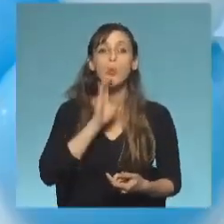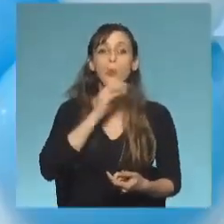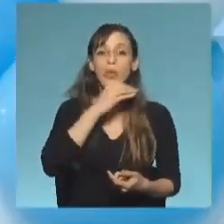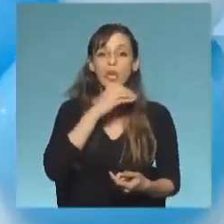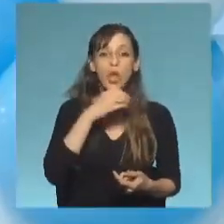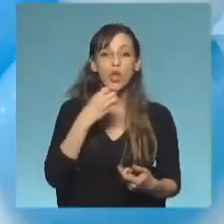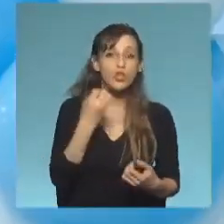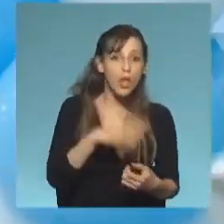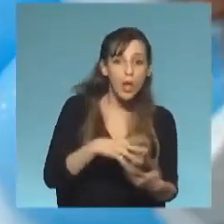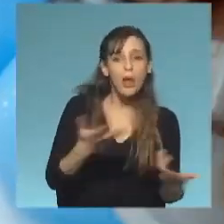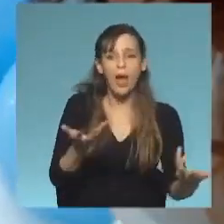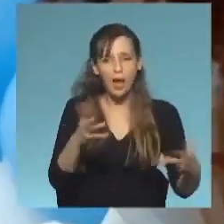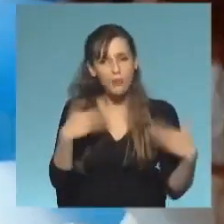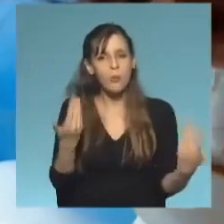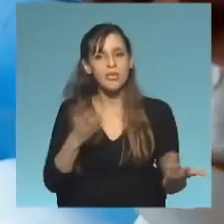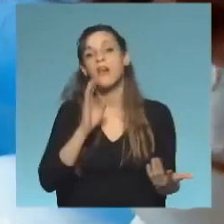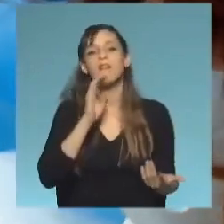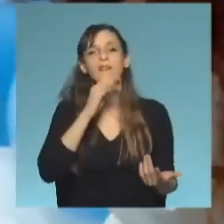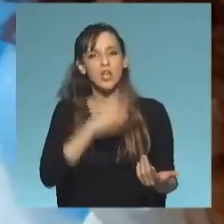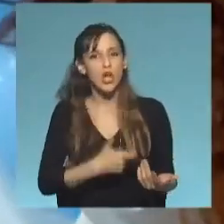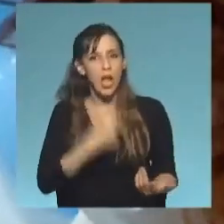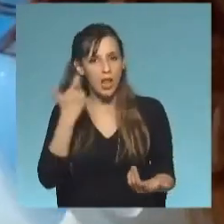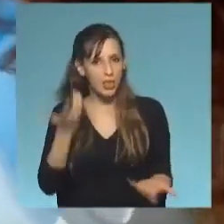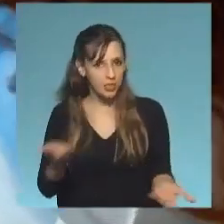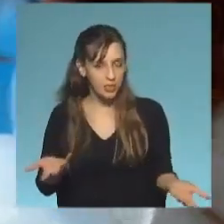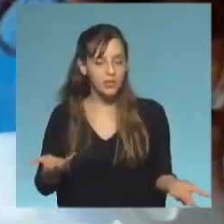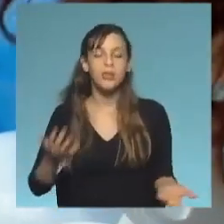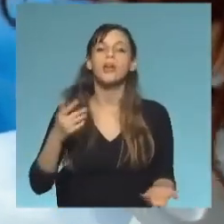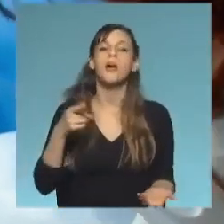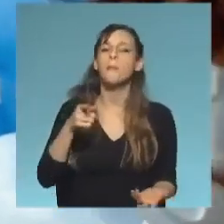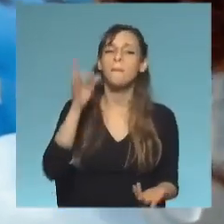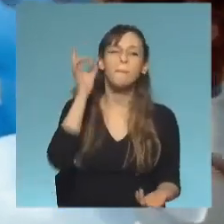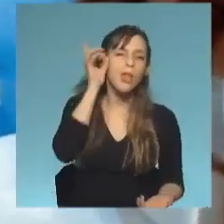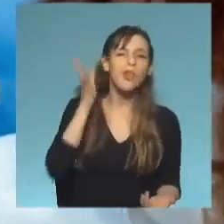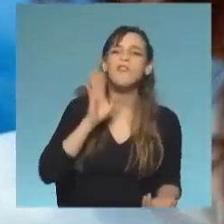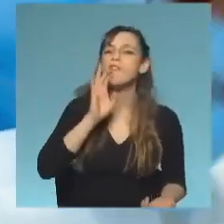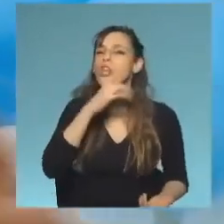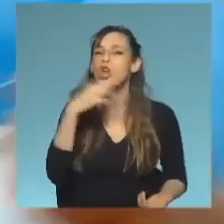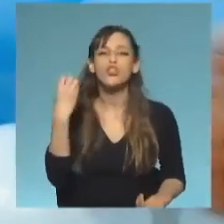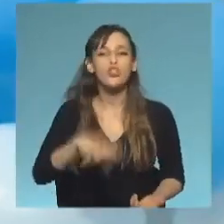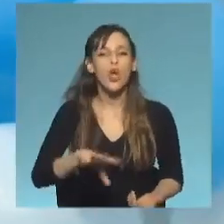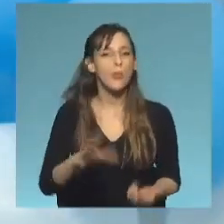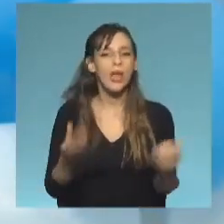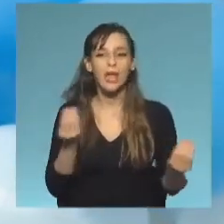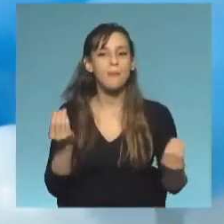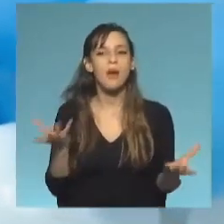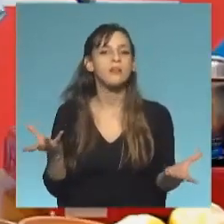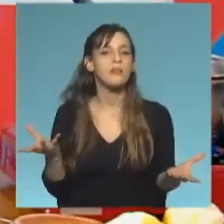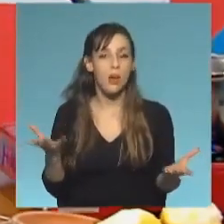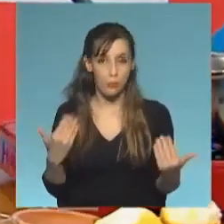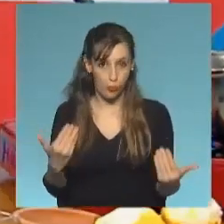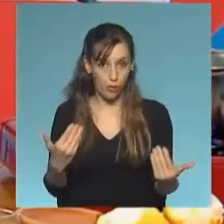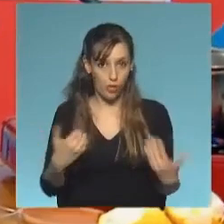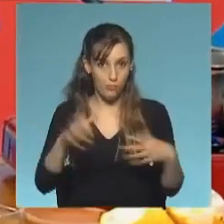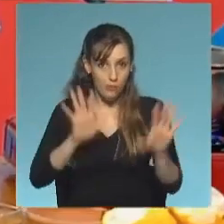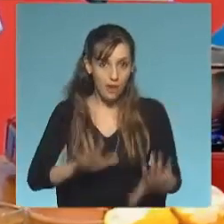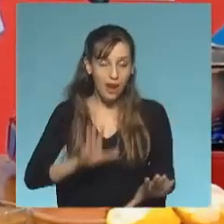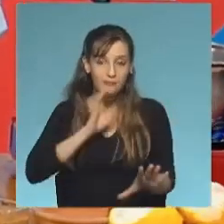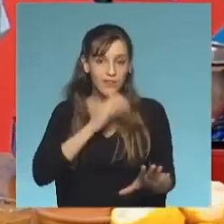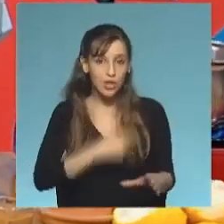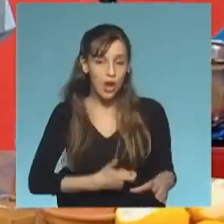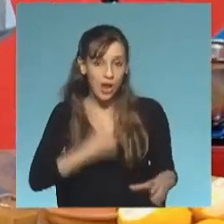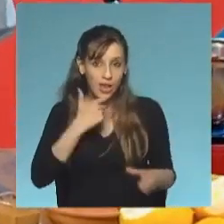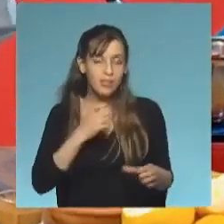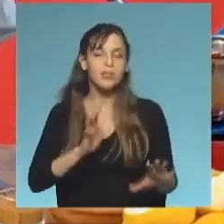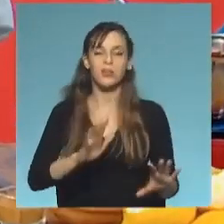poquito de vino caliente. Exactamente. Bueno, con el vino ese que te queda, sí. Ay, yo tengo, está medio...